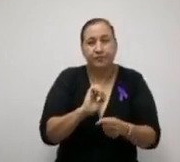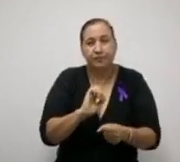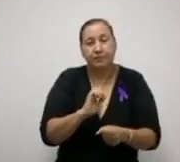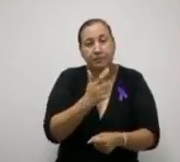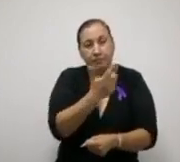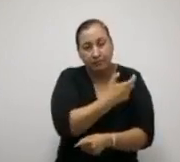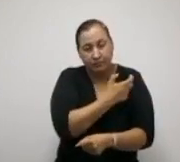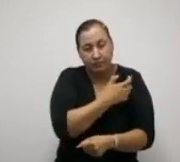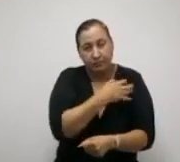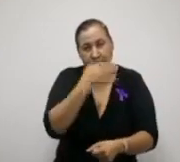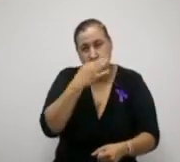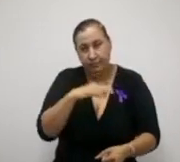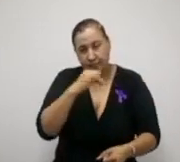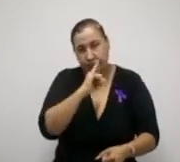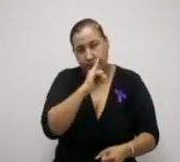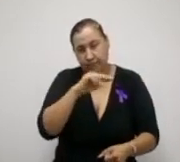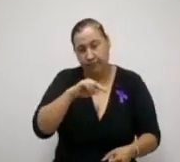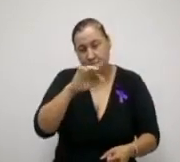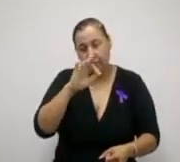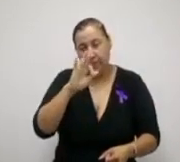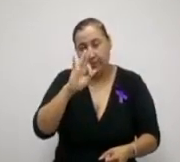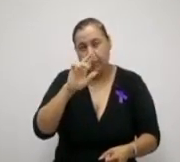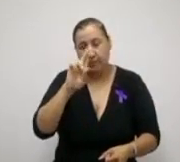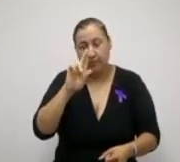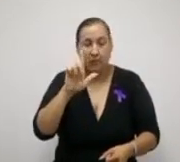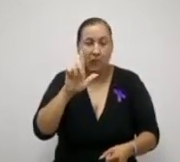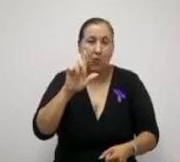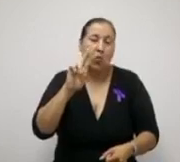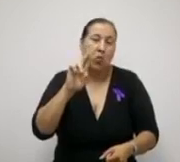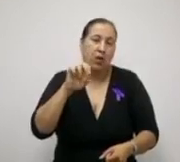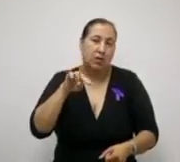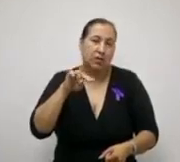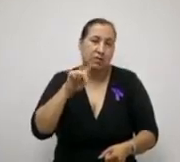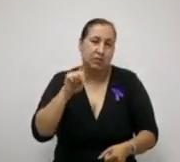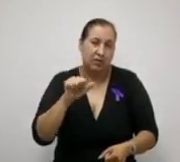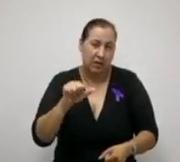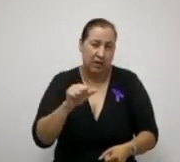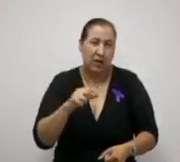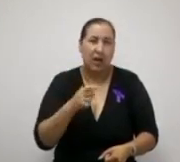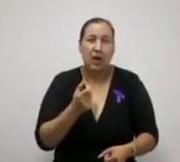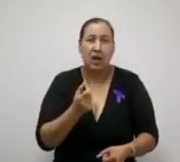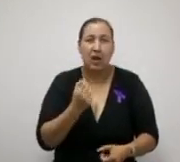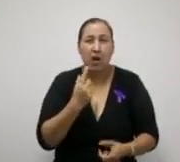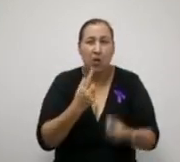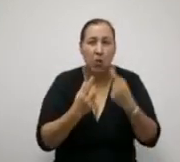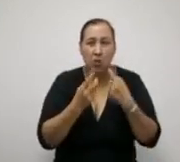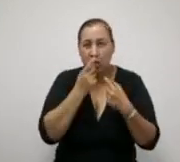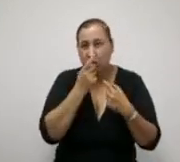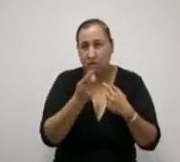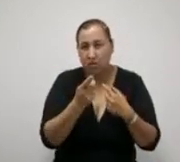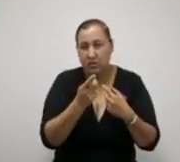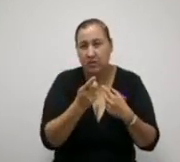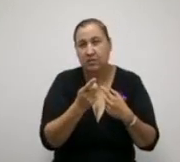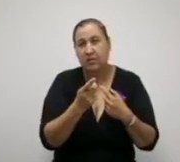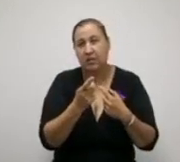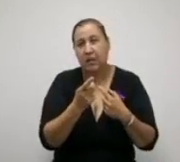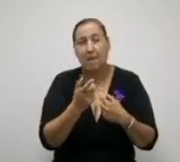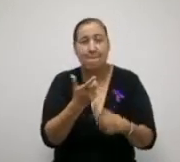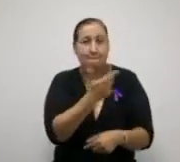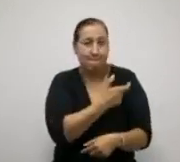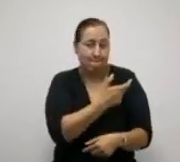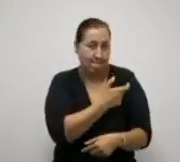para influenza. Los tipos de formulaciones nos hablan de que uno de ellos es vacunas a través de